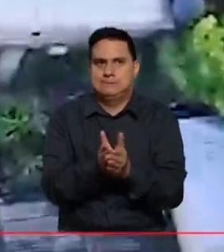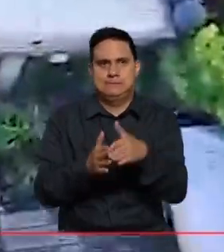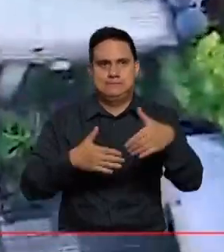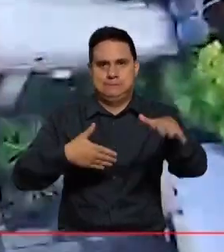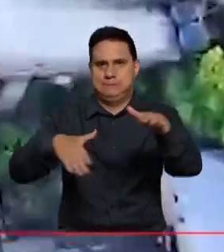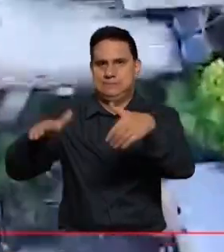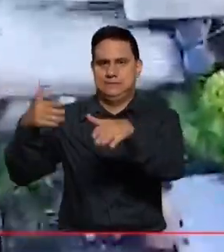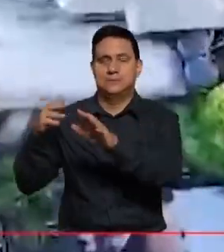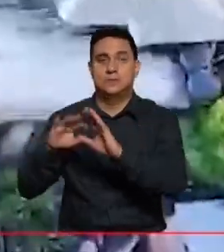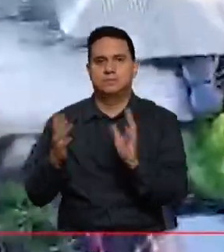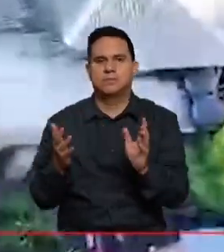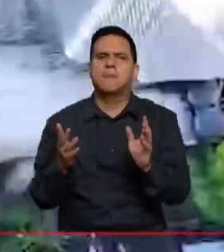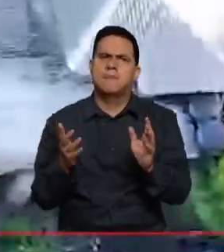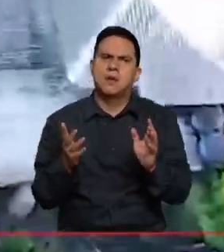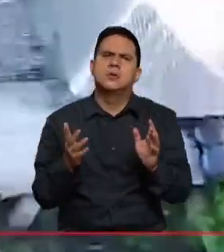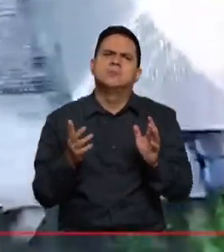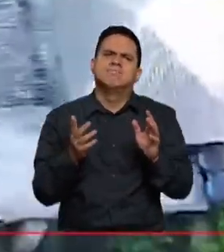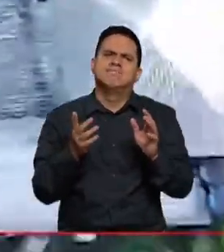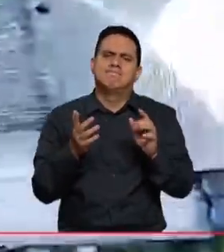siguen haciendo un llamado